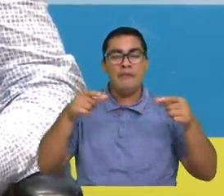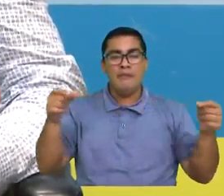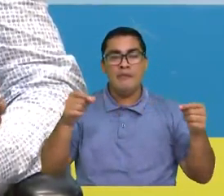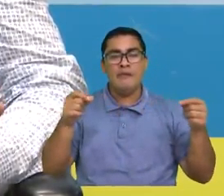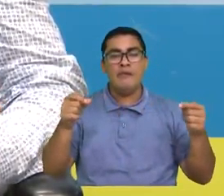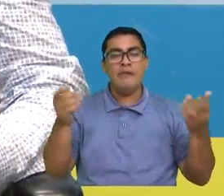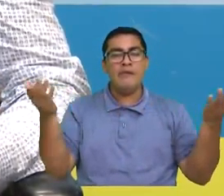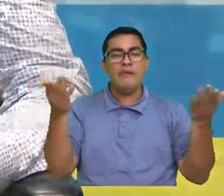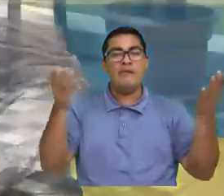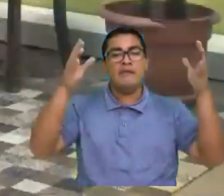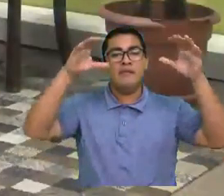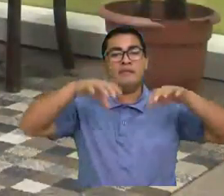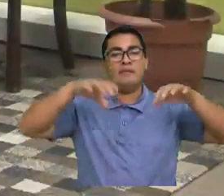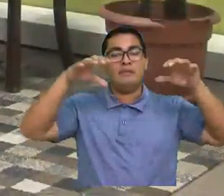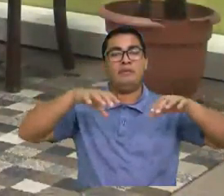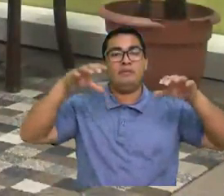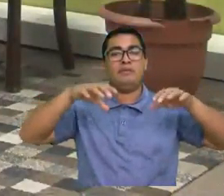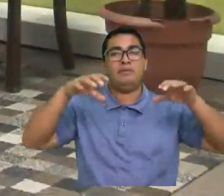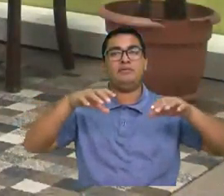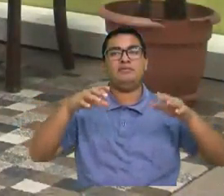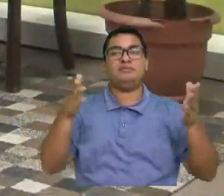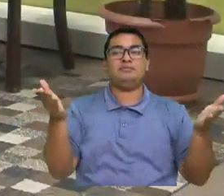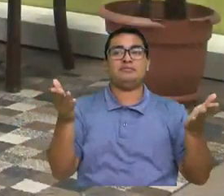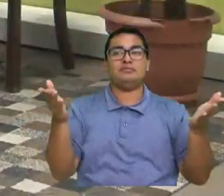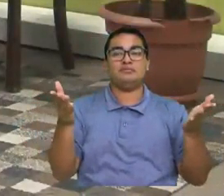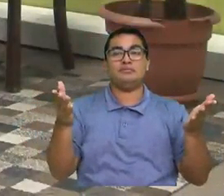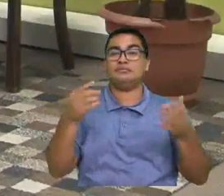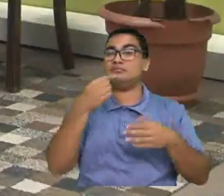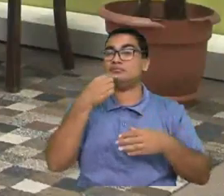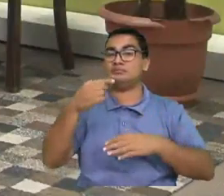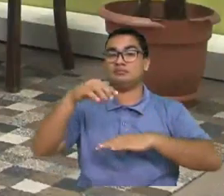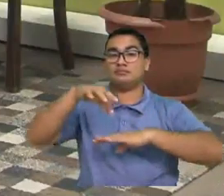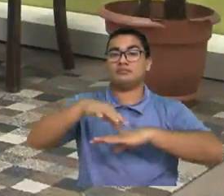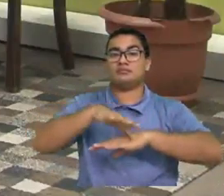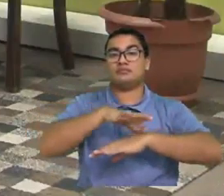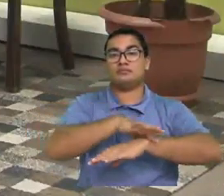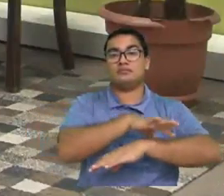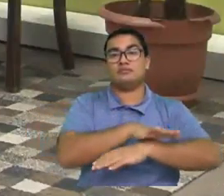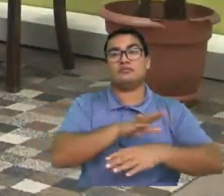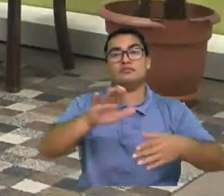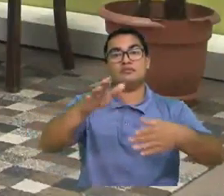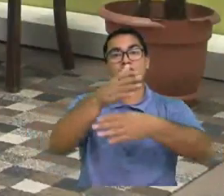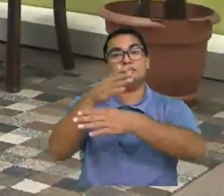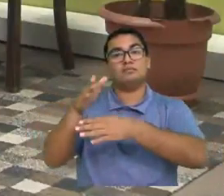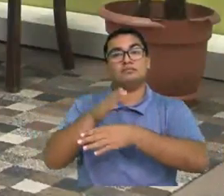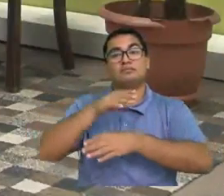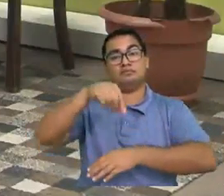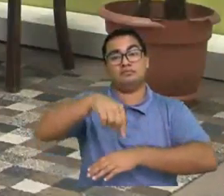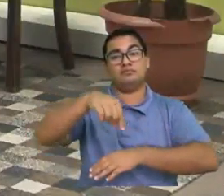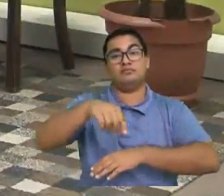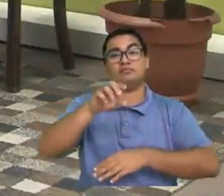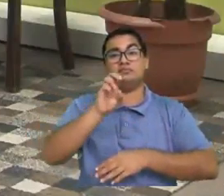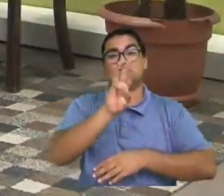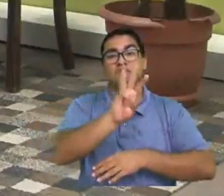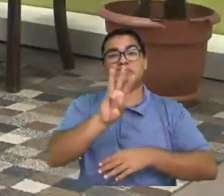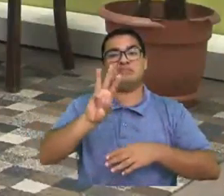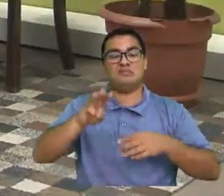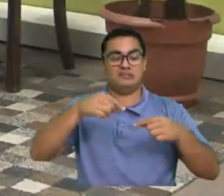domingo. En otros lugares, según la compañera Rosario Murillo, precisamente reportaba el día de hoy